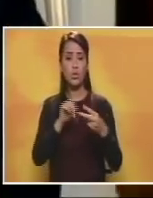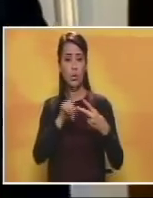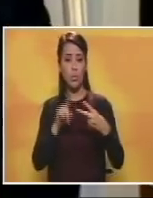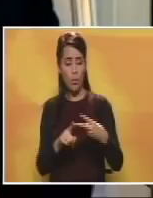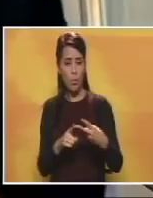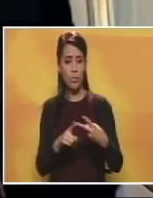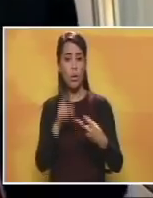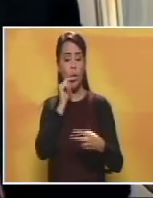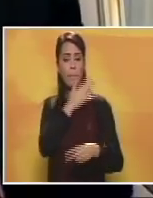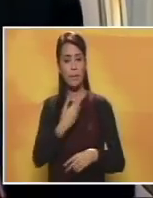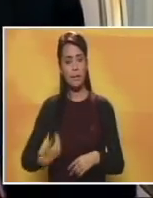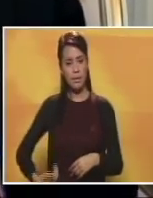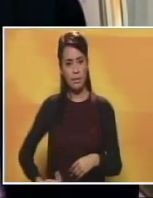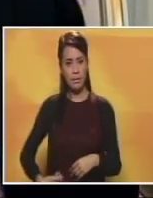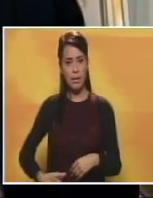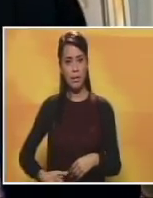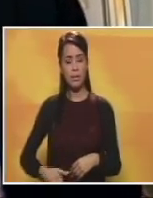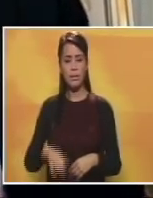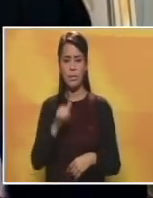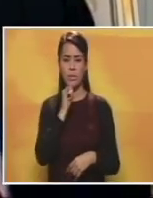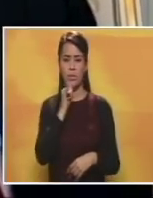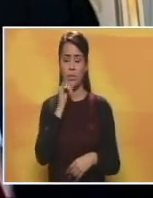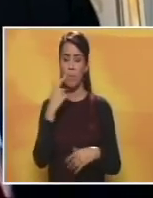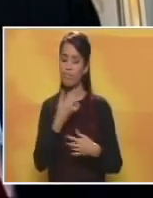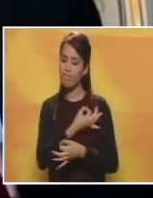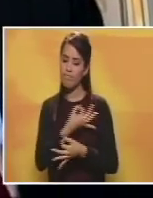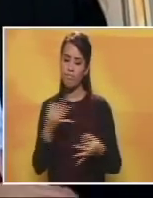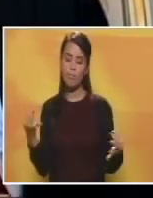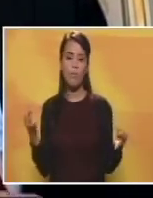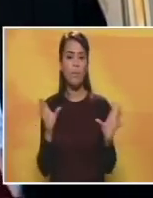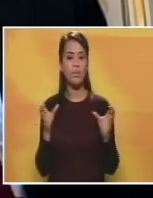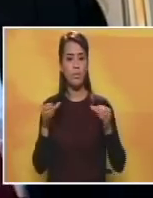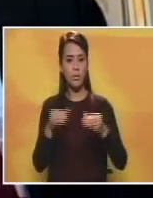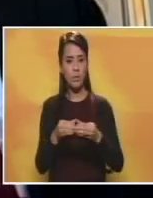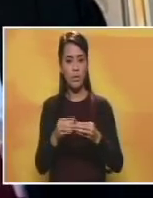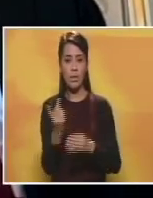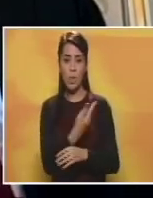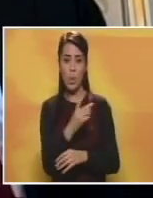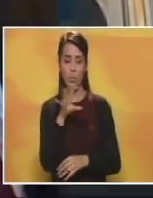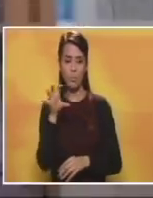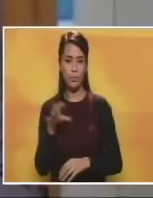el presidente Putin tras destacar el gran éxito de su reciente encuentro